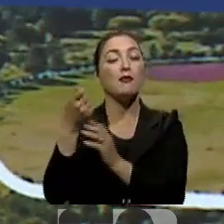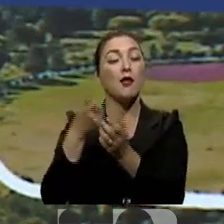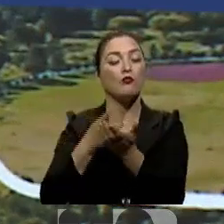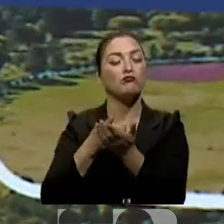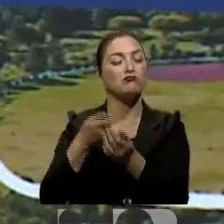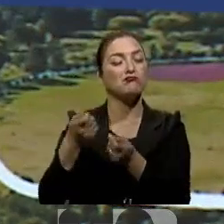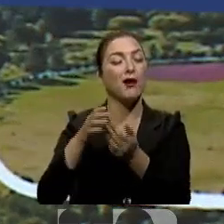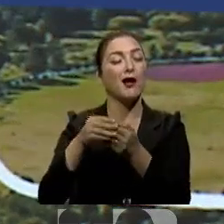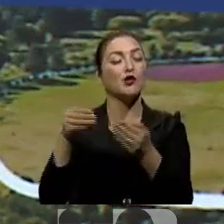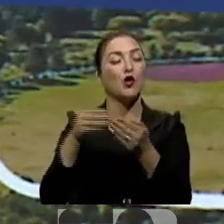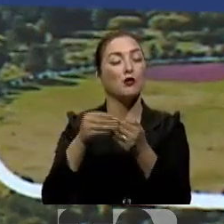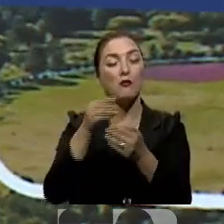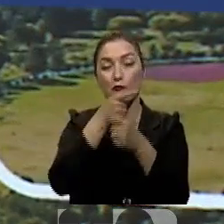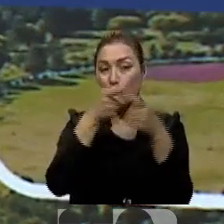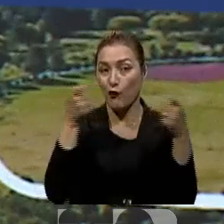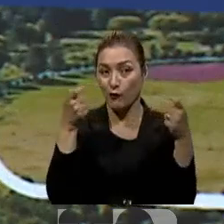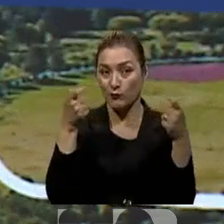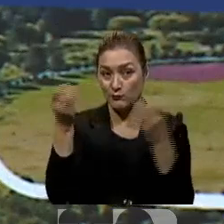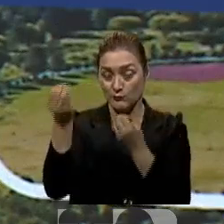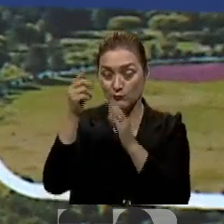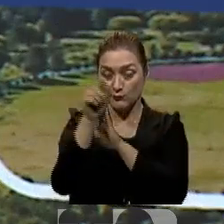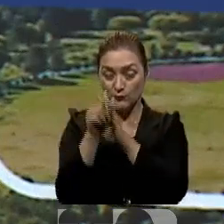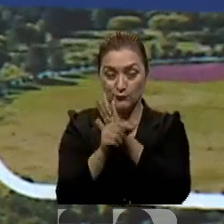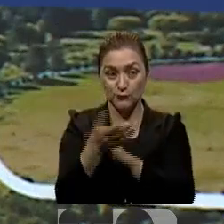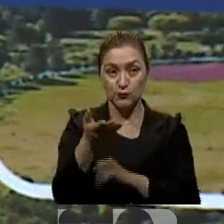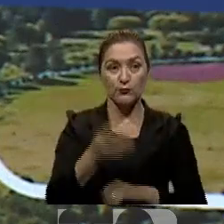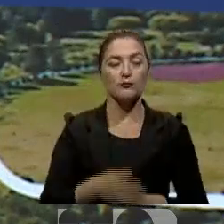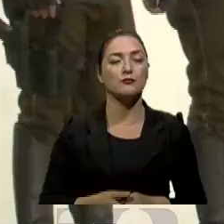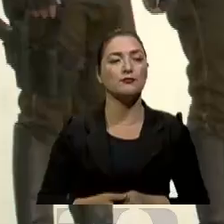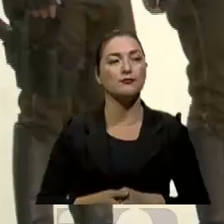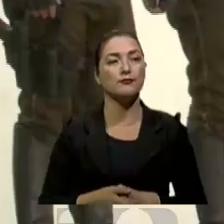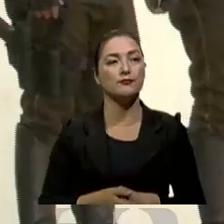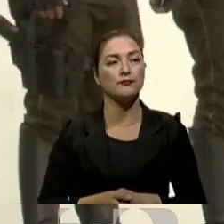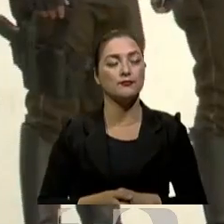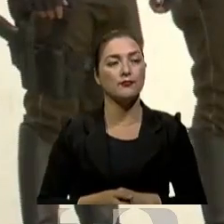falso. Alberto Luna nos tiene los detalles de estas acciones policiales.